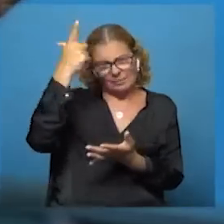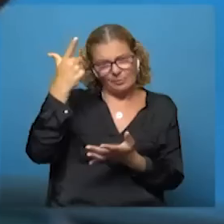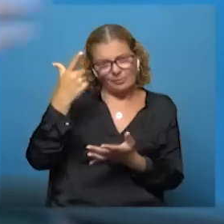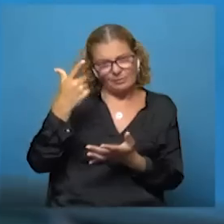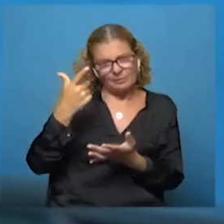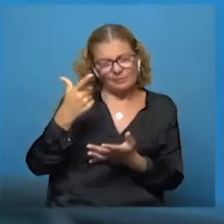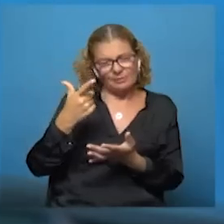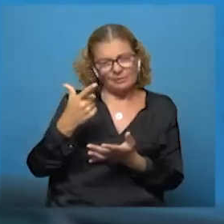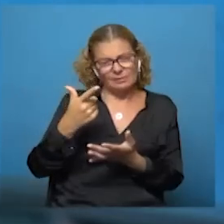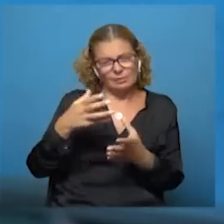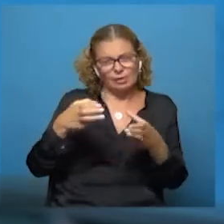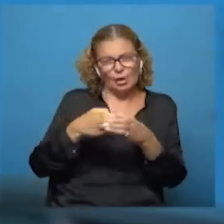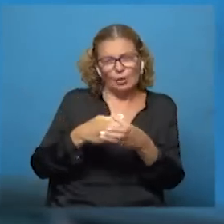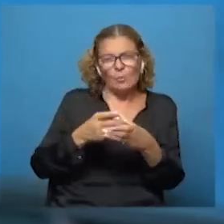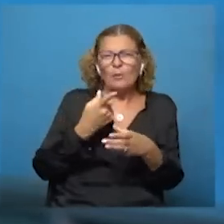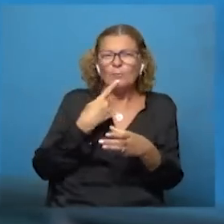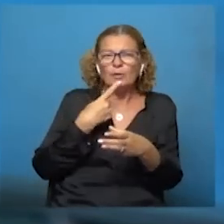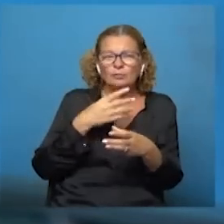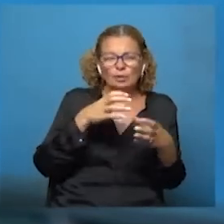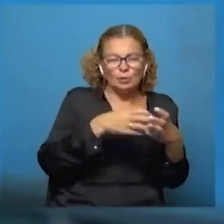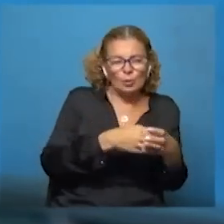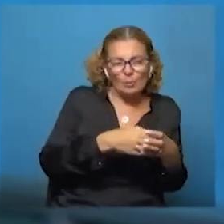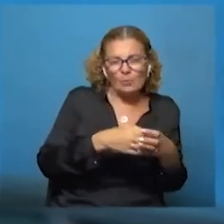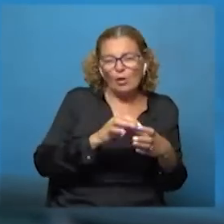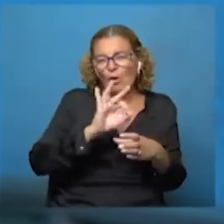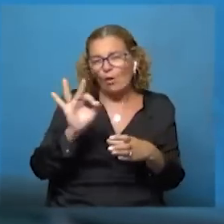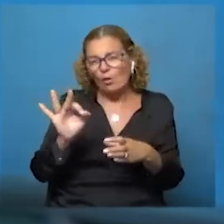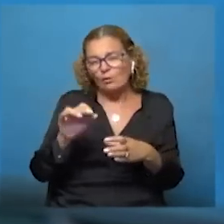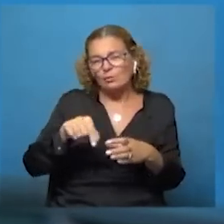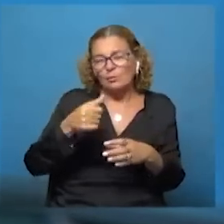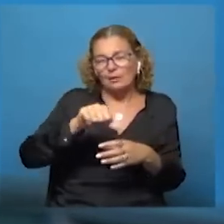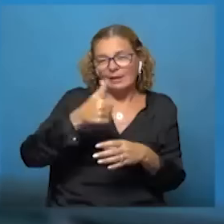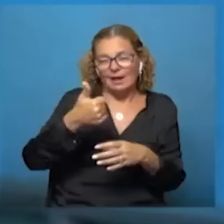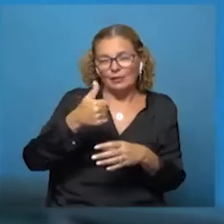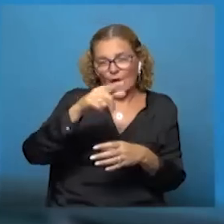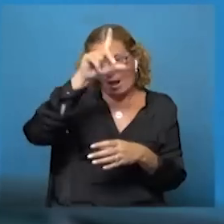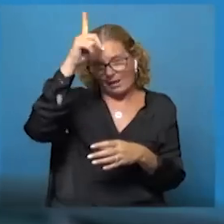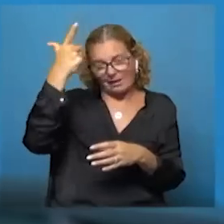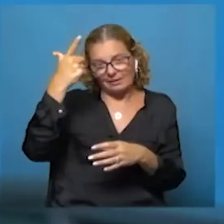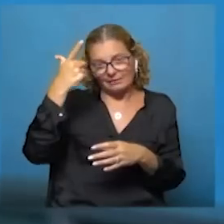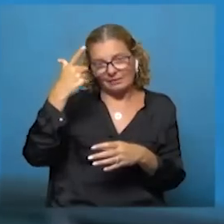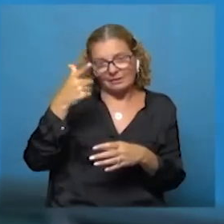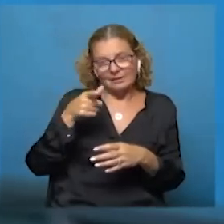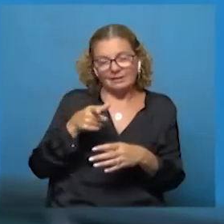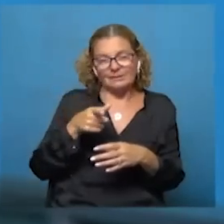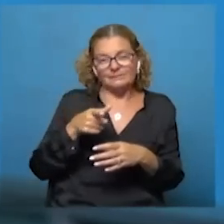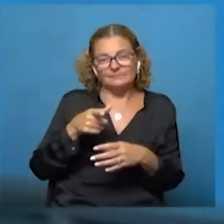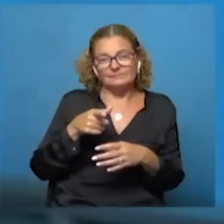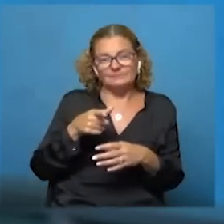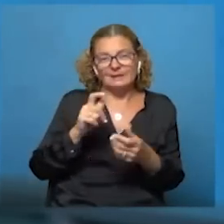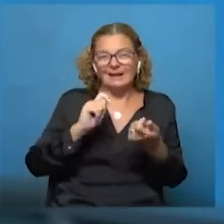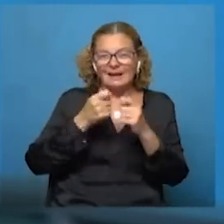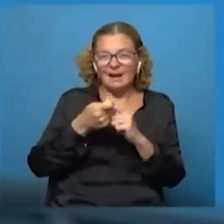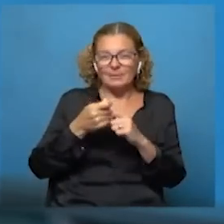de o del partido o del sector o Porque después que ganó la calle la interna pasa a ser el